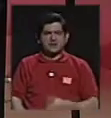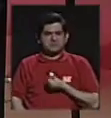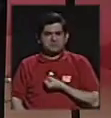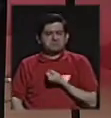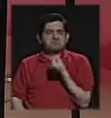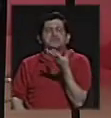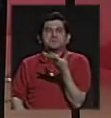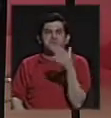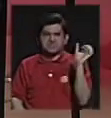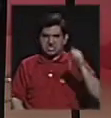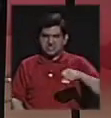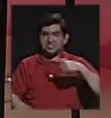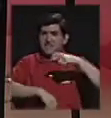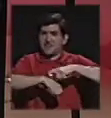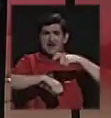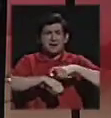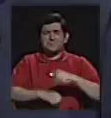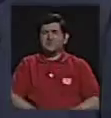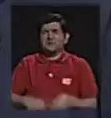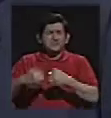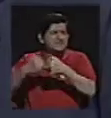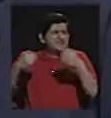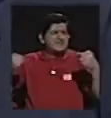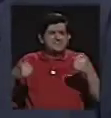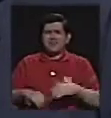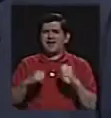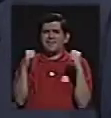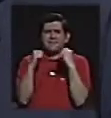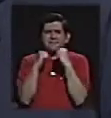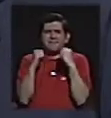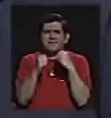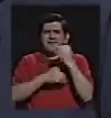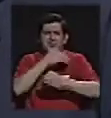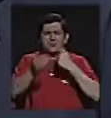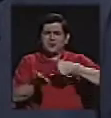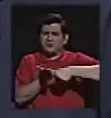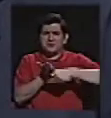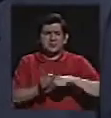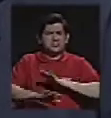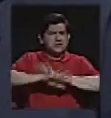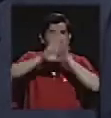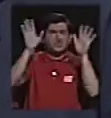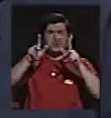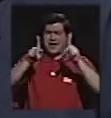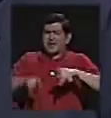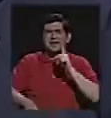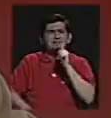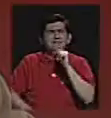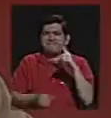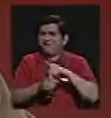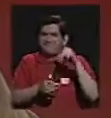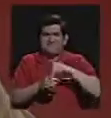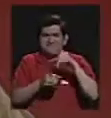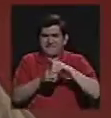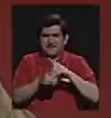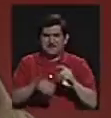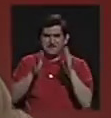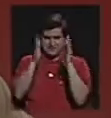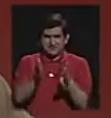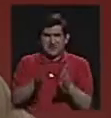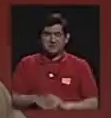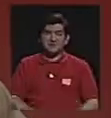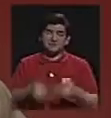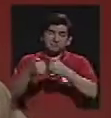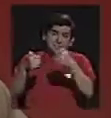expresa el momento frío y distante del proceso electoral, que no hay claridad sobre quiénes son las figuras que van a participar, y por otro